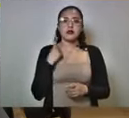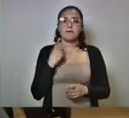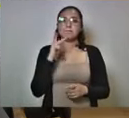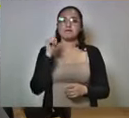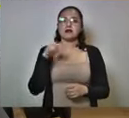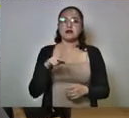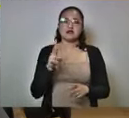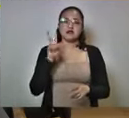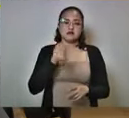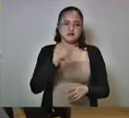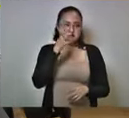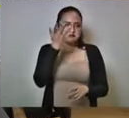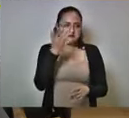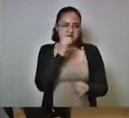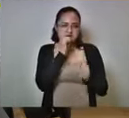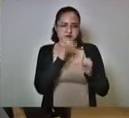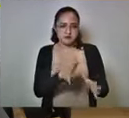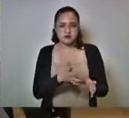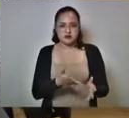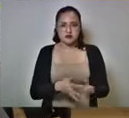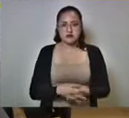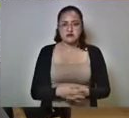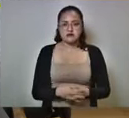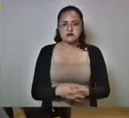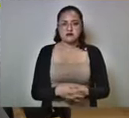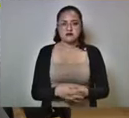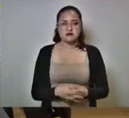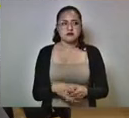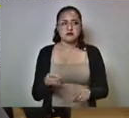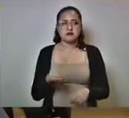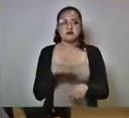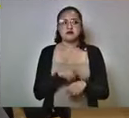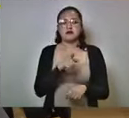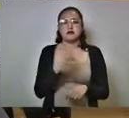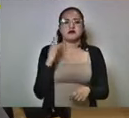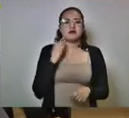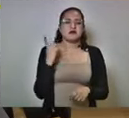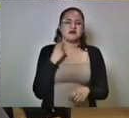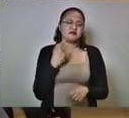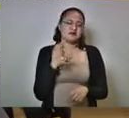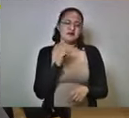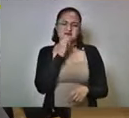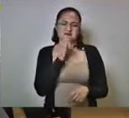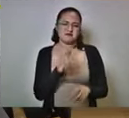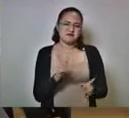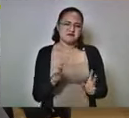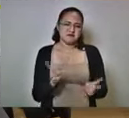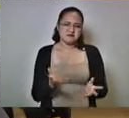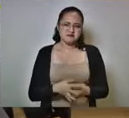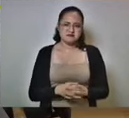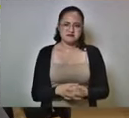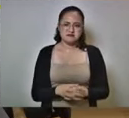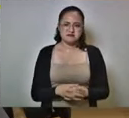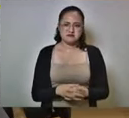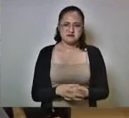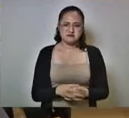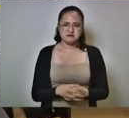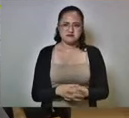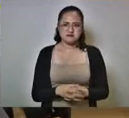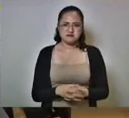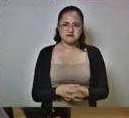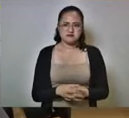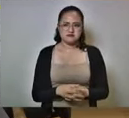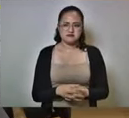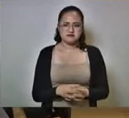panista nefasto no es la posición del Congreso. No inventes, por favor. Sé responsable en tus